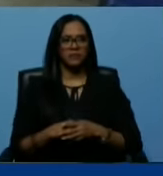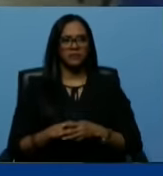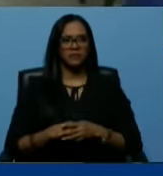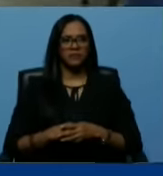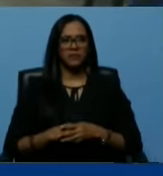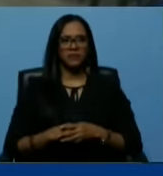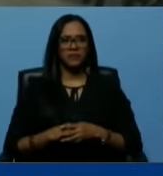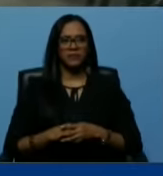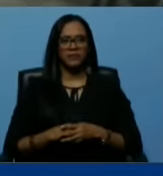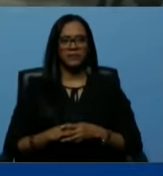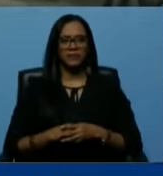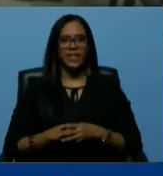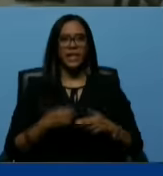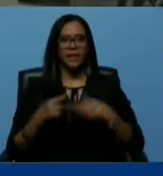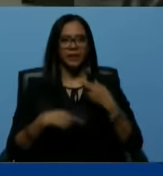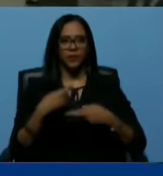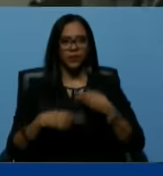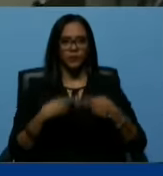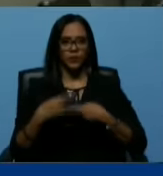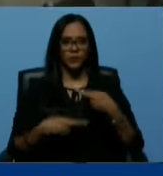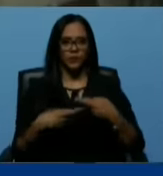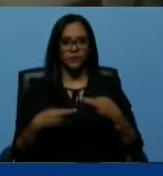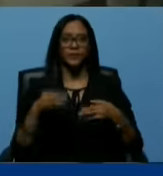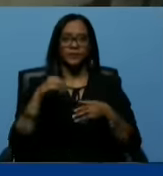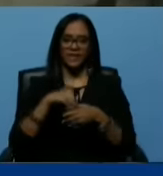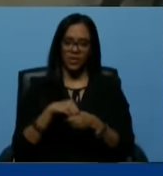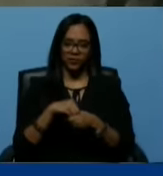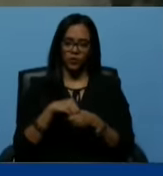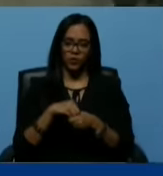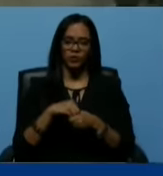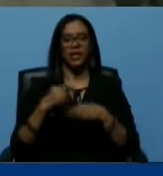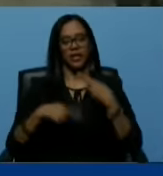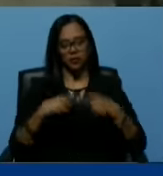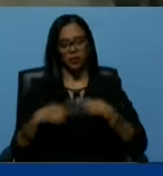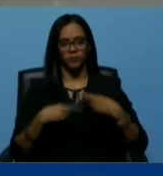y revolución dentro de la revolución.